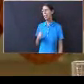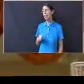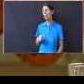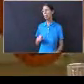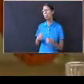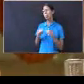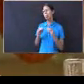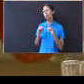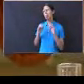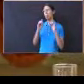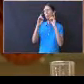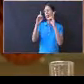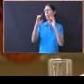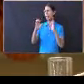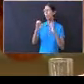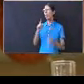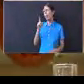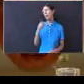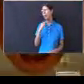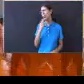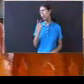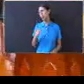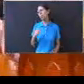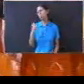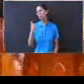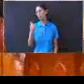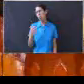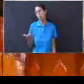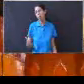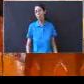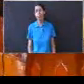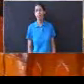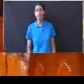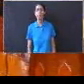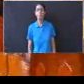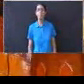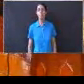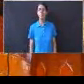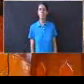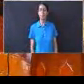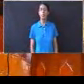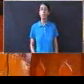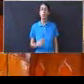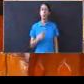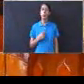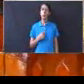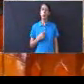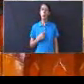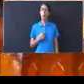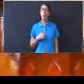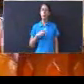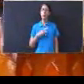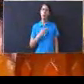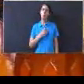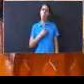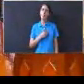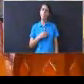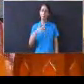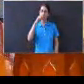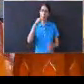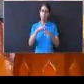Y usted sabe que a veces yo tengo que ministrar porque a veces no me quedo callado. Entonces le dije, pero si canta mejor que vos.